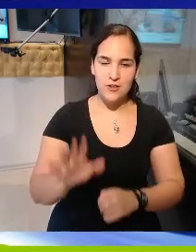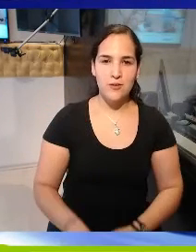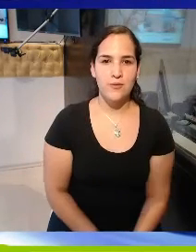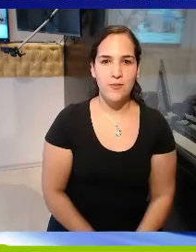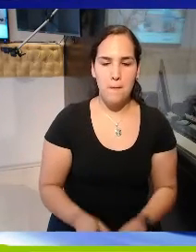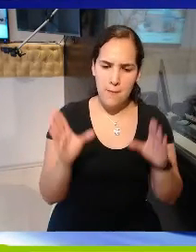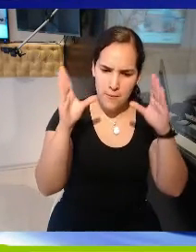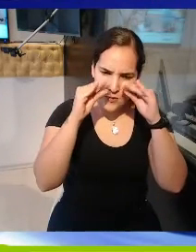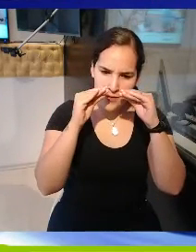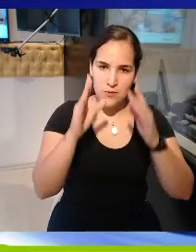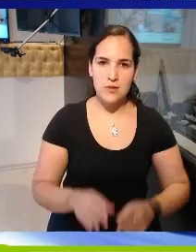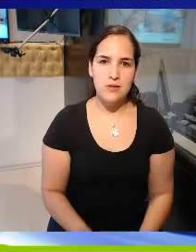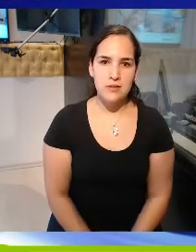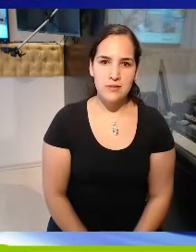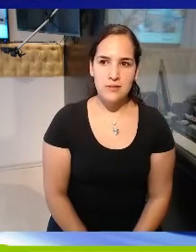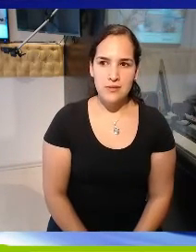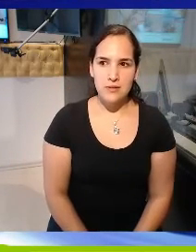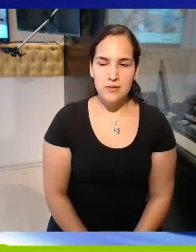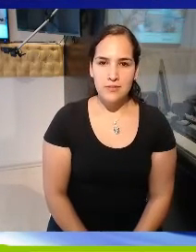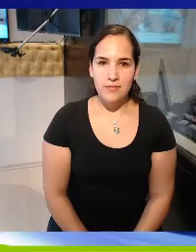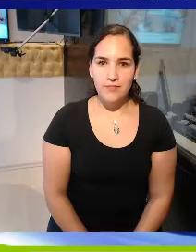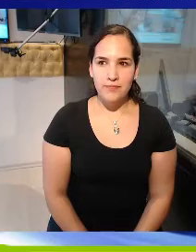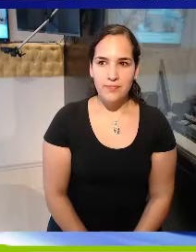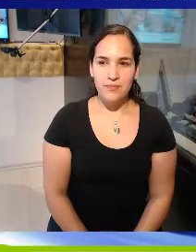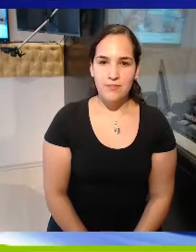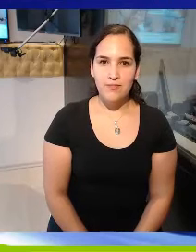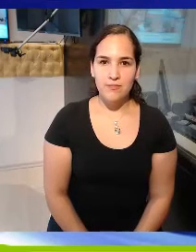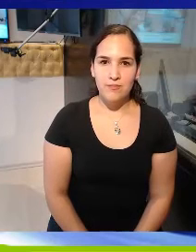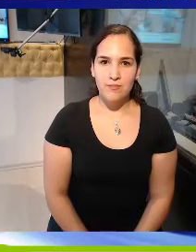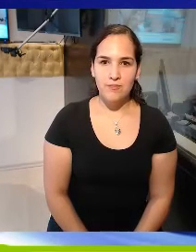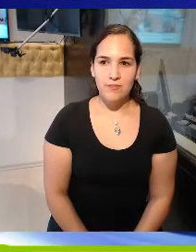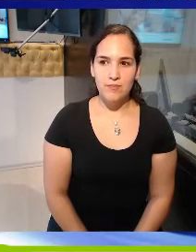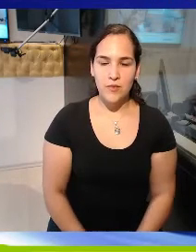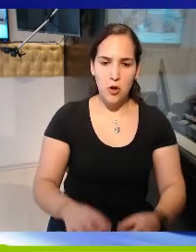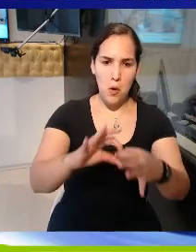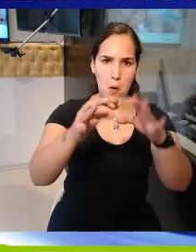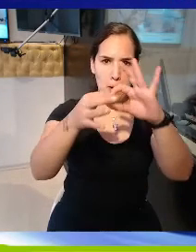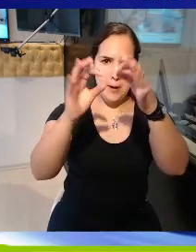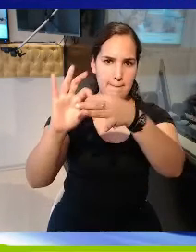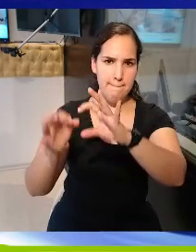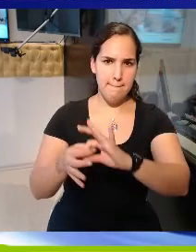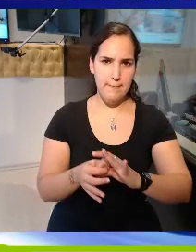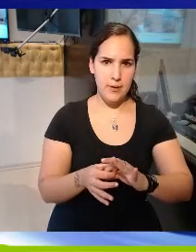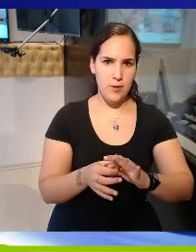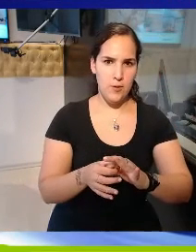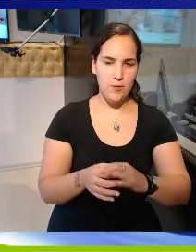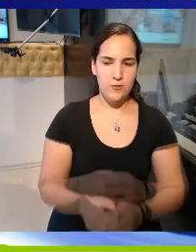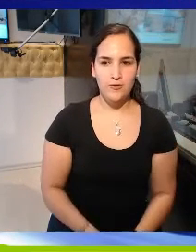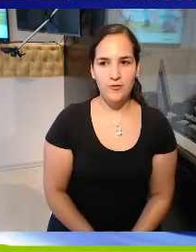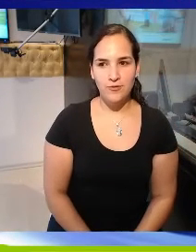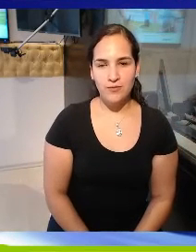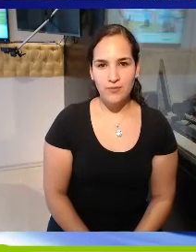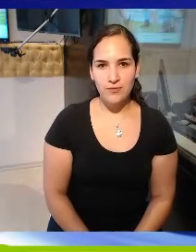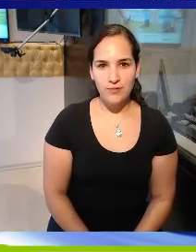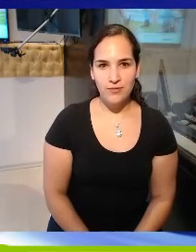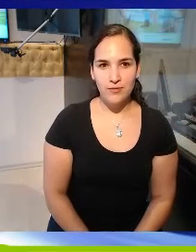personas ciegas. Sí, fútbol 5. ¿Qué pasó? ¿Y qué pasó? O sea, el mejor deportista paralímpico de... fútbol